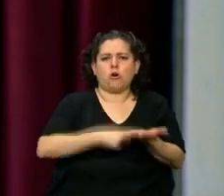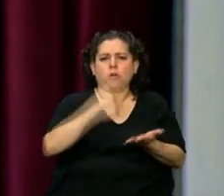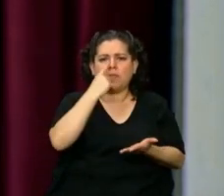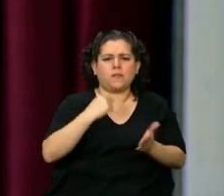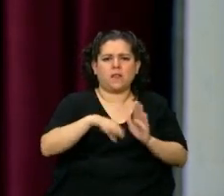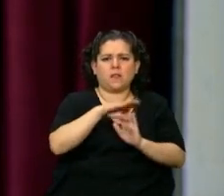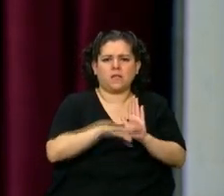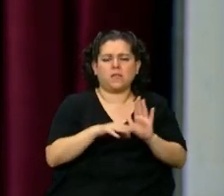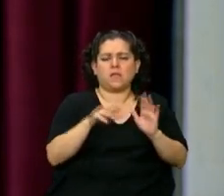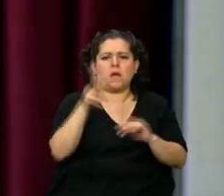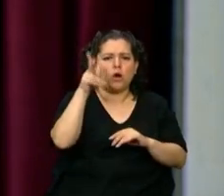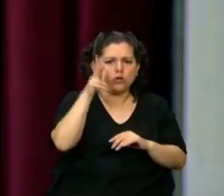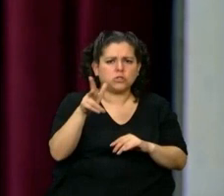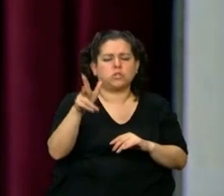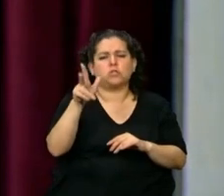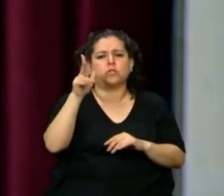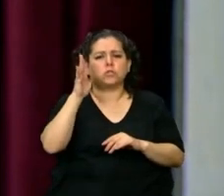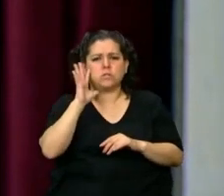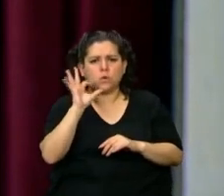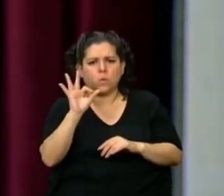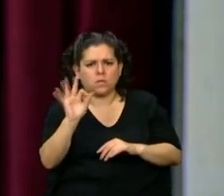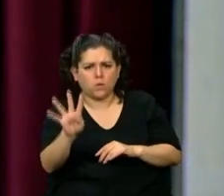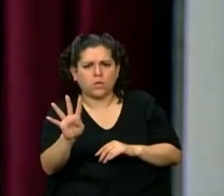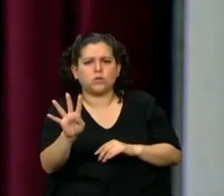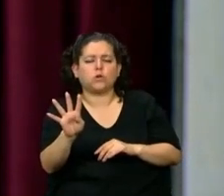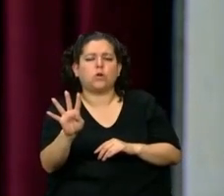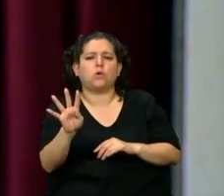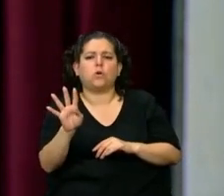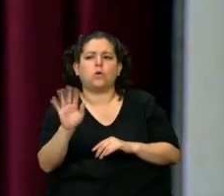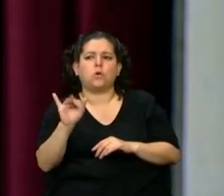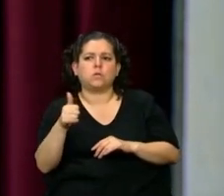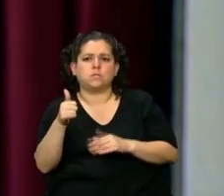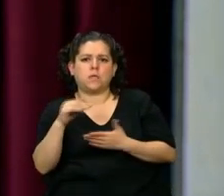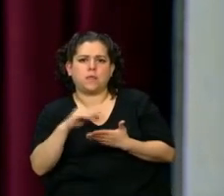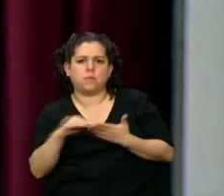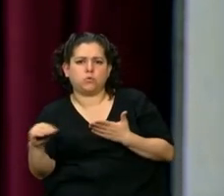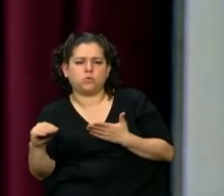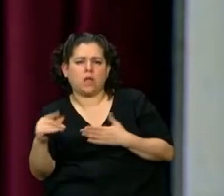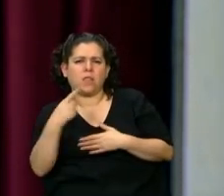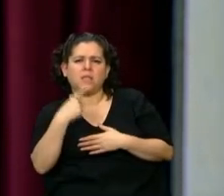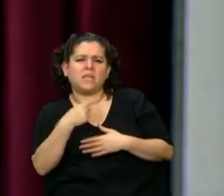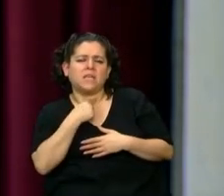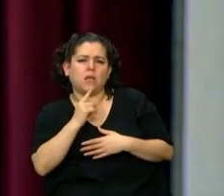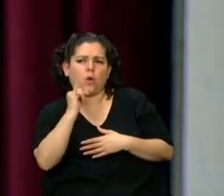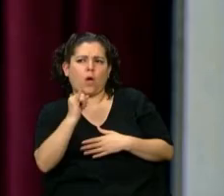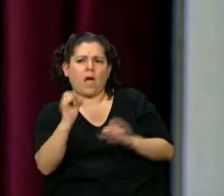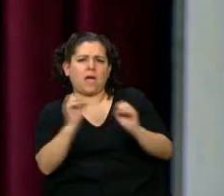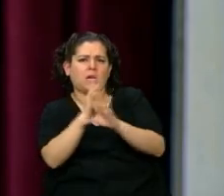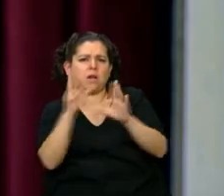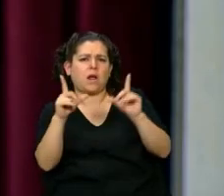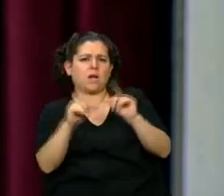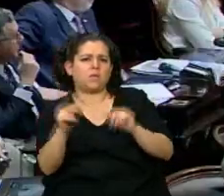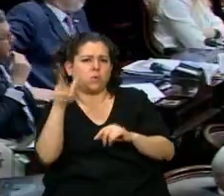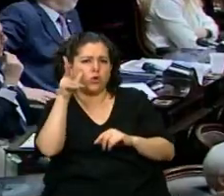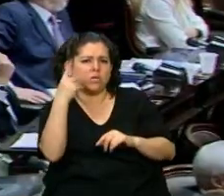mira el inquilino, sin duda que le va a ser favorable porque tiene relación con su salario. Pero acá está el problema, que el propietario es el que